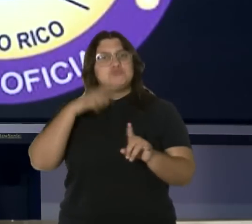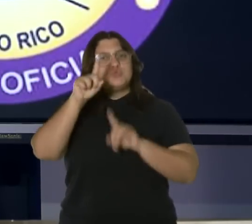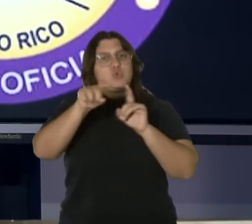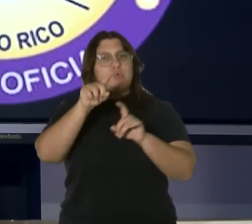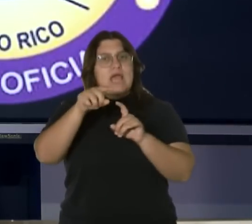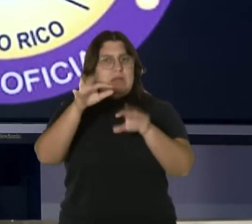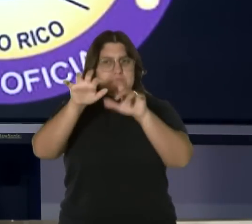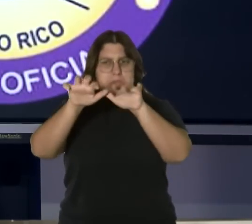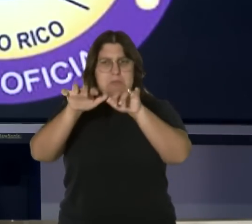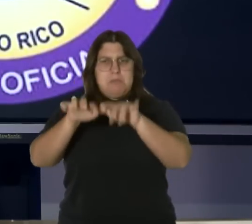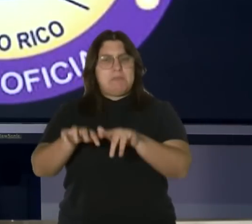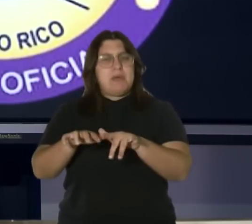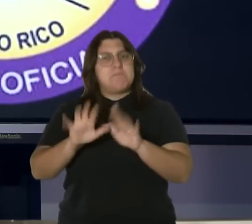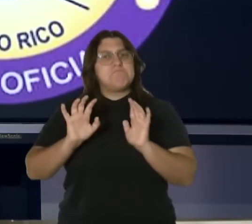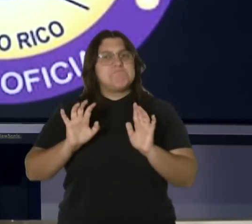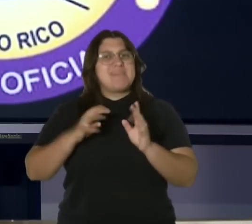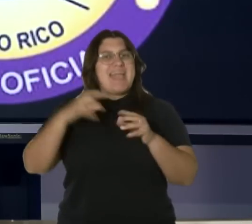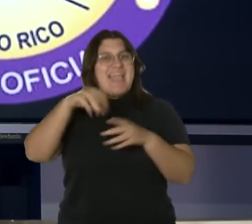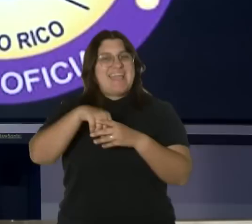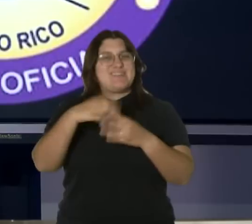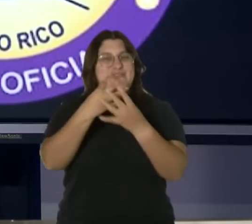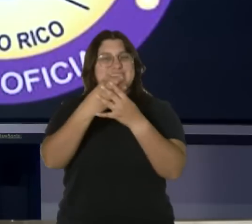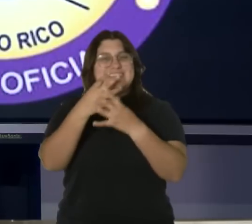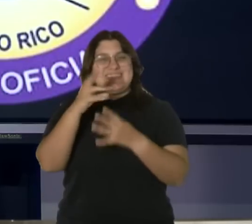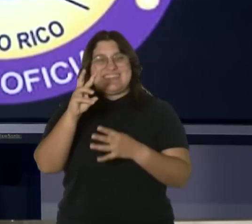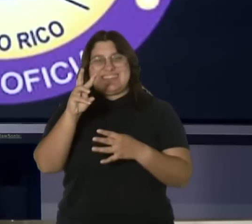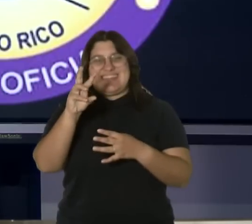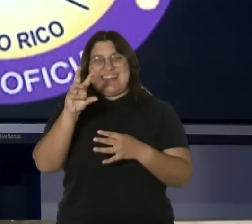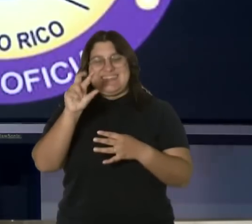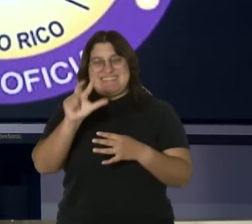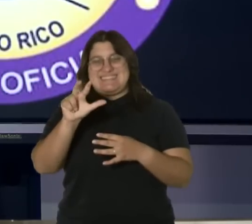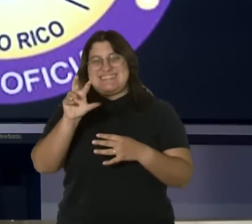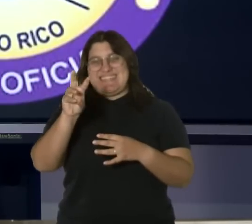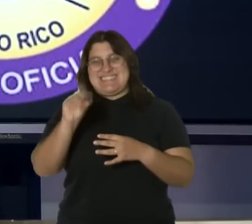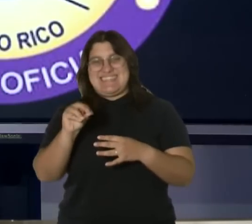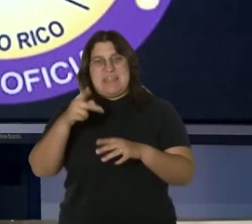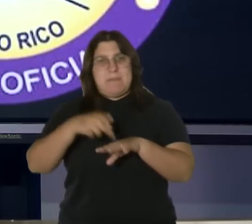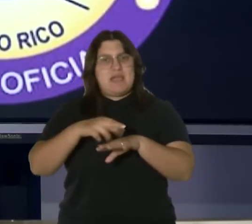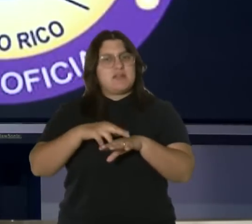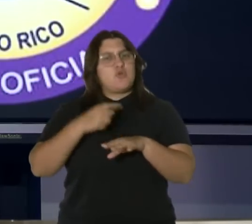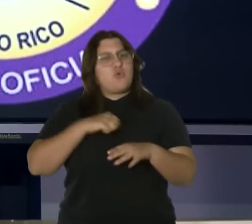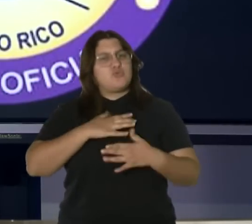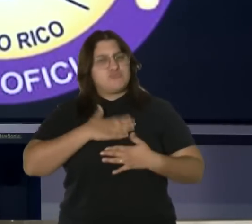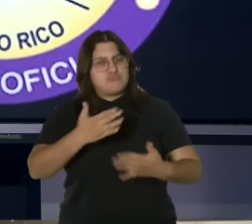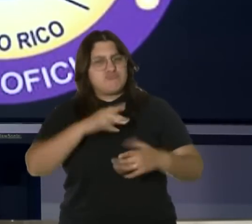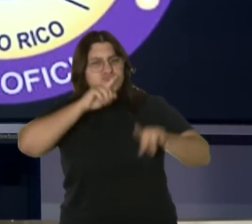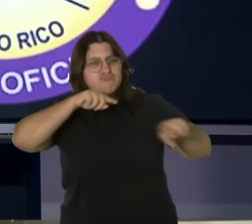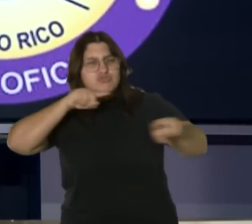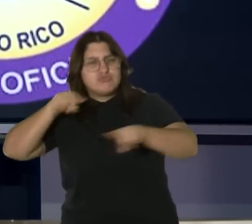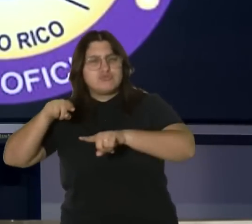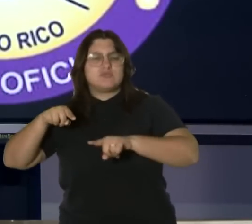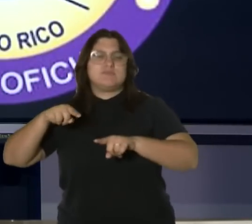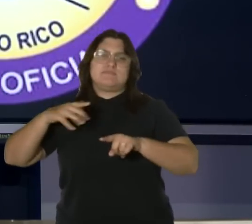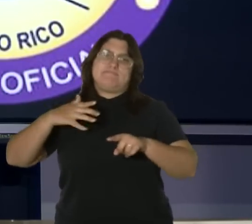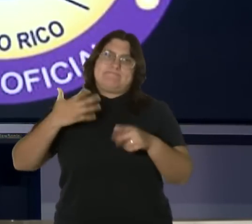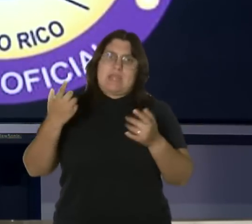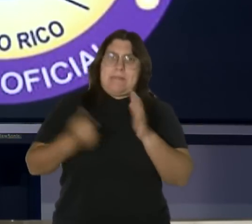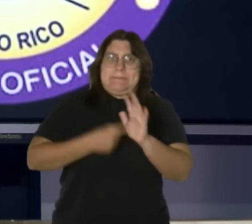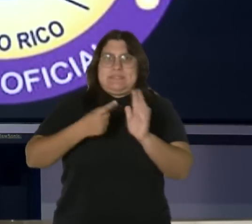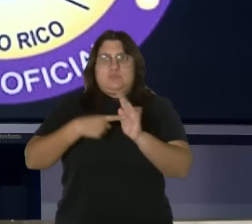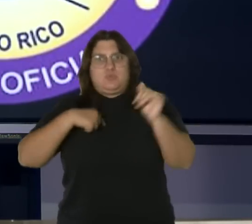redes sociales en noticias 360 PR y nosotros pues con mucho gusto Aquí vamos a porque sabemos que hay muchas dudas en estos momentos y quizás también